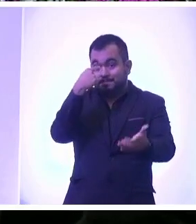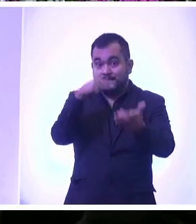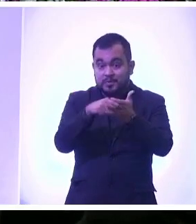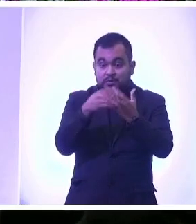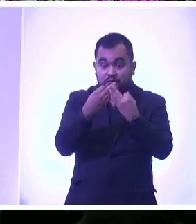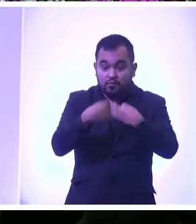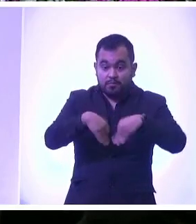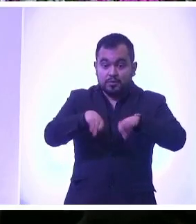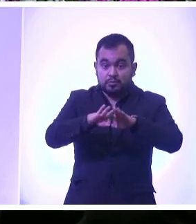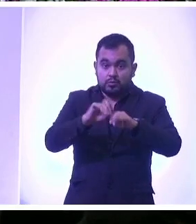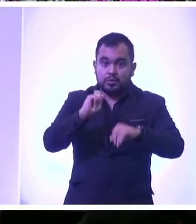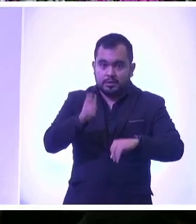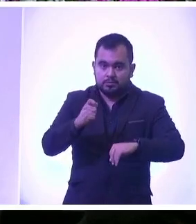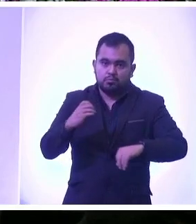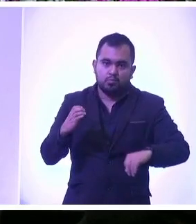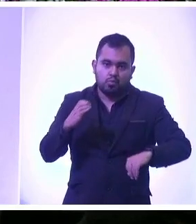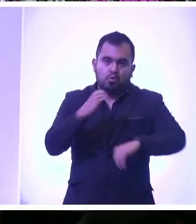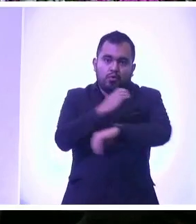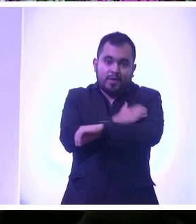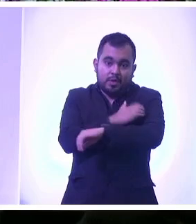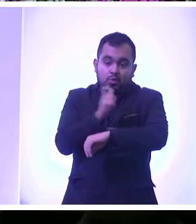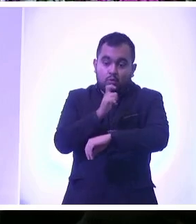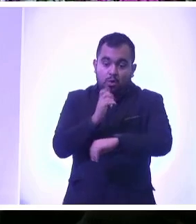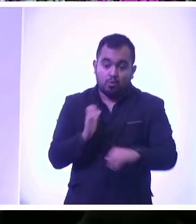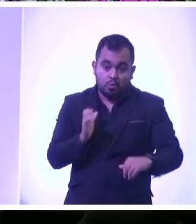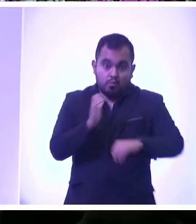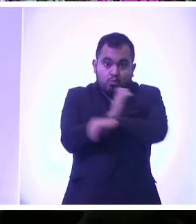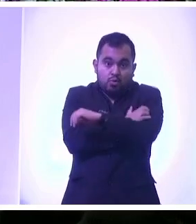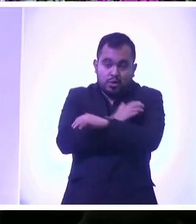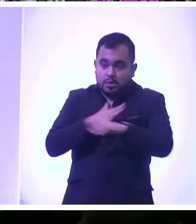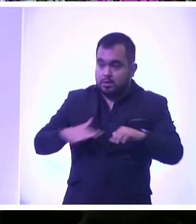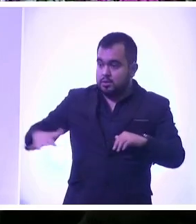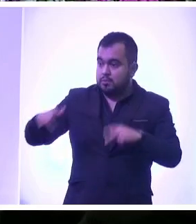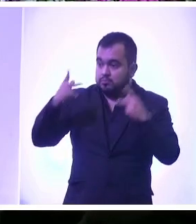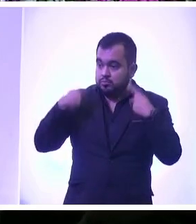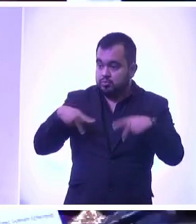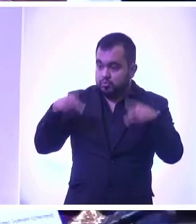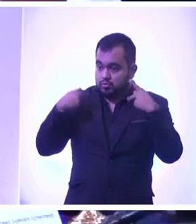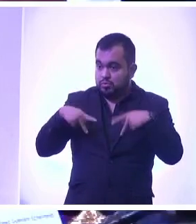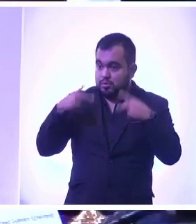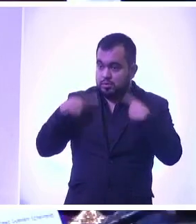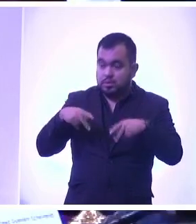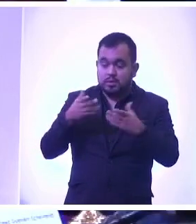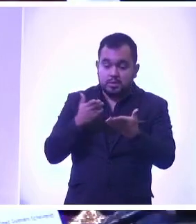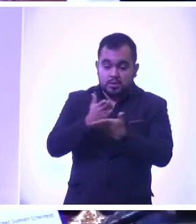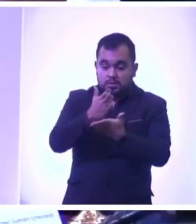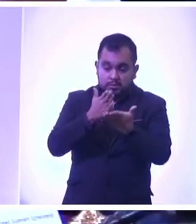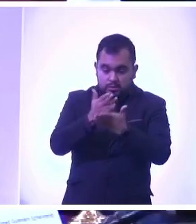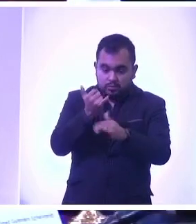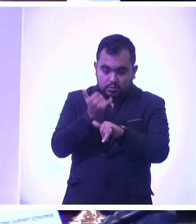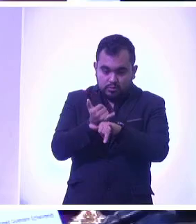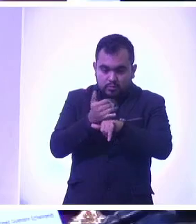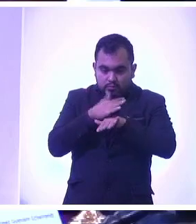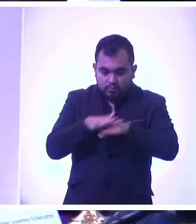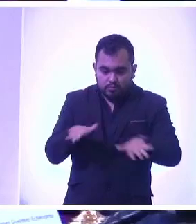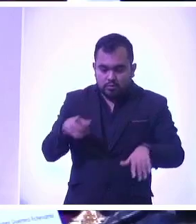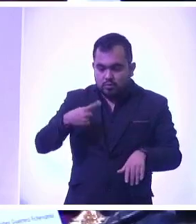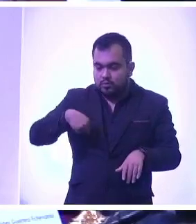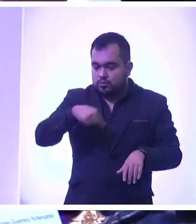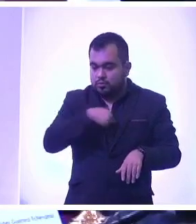es poder y en tanto empoderemos a la población con la transparencia y el acceso a la información tendremos